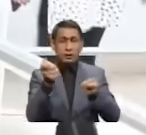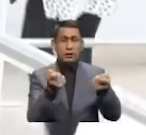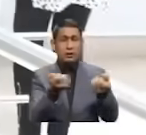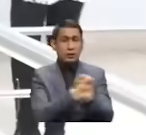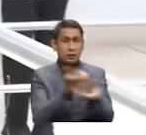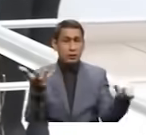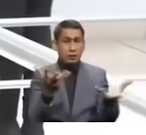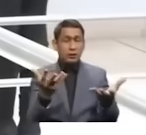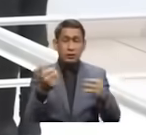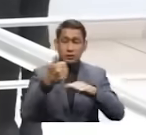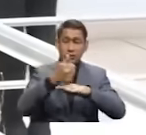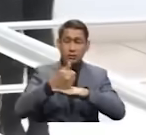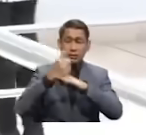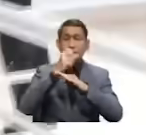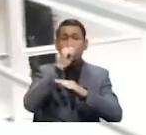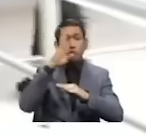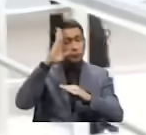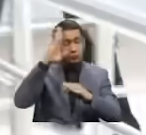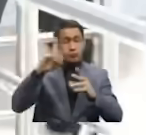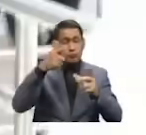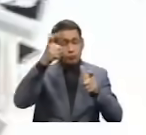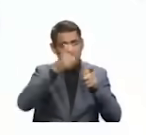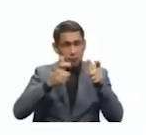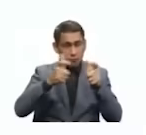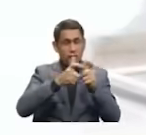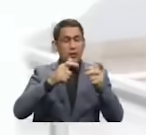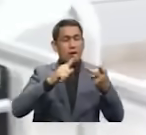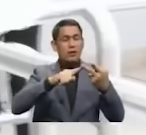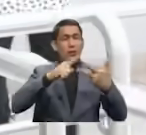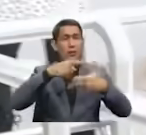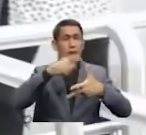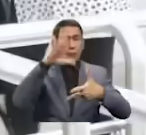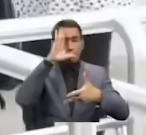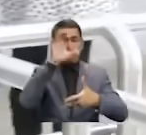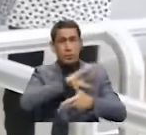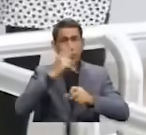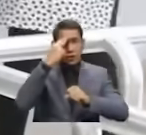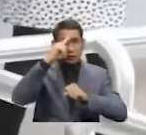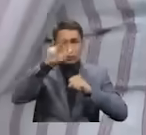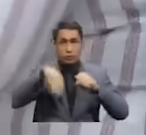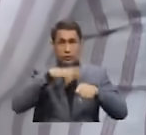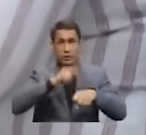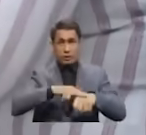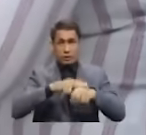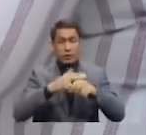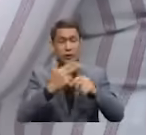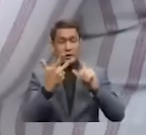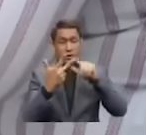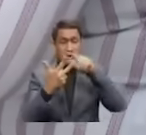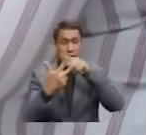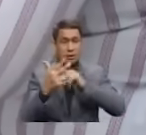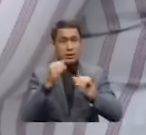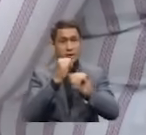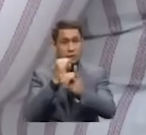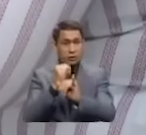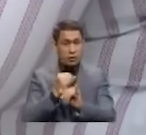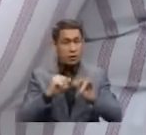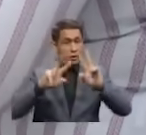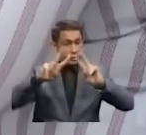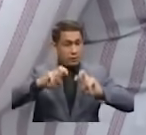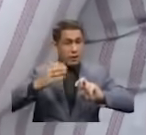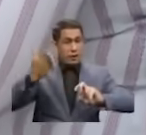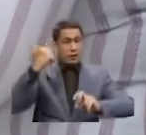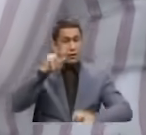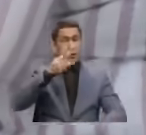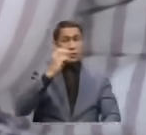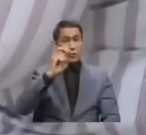Nacional de Tránsito como de la Fiscalía y la Policía Nacional siguen este proceso investigativo que viene desde el 2023 y